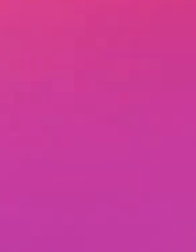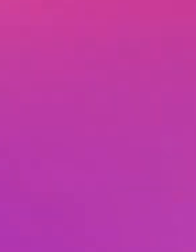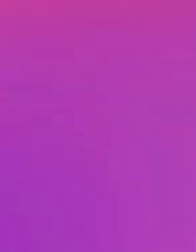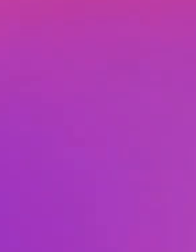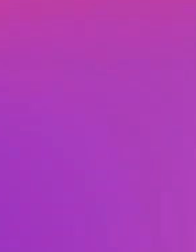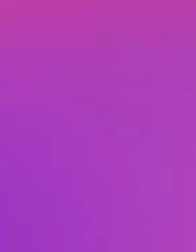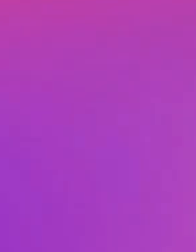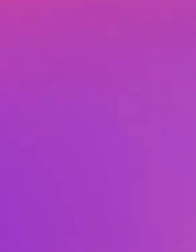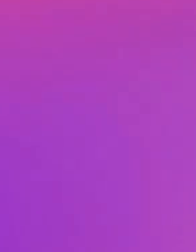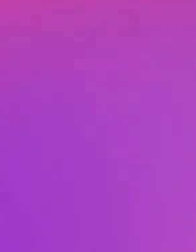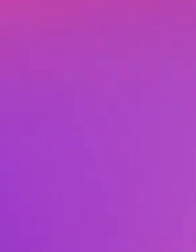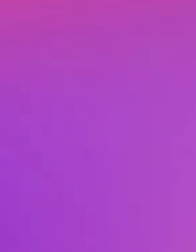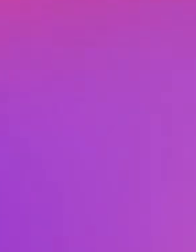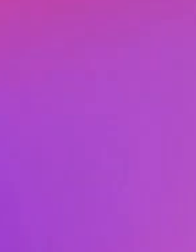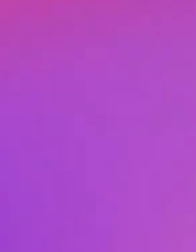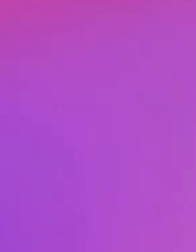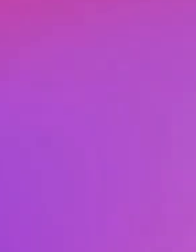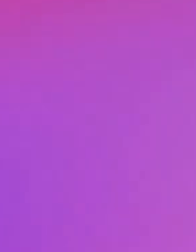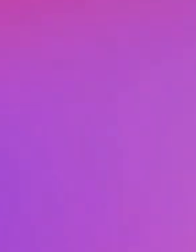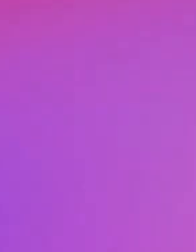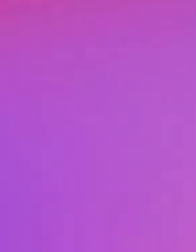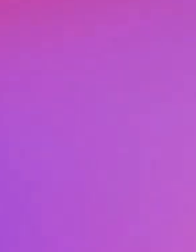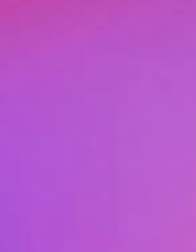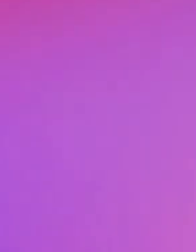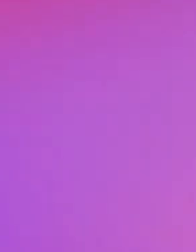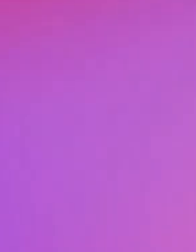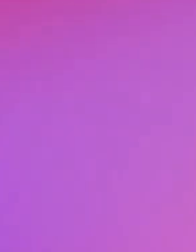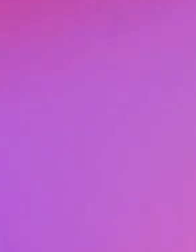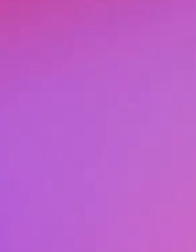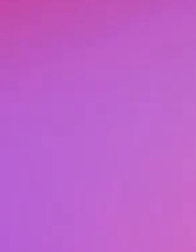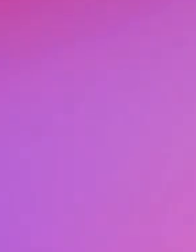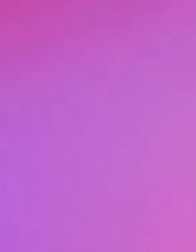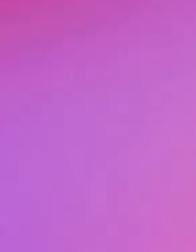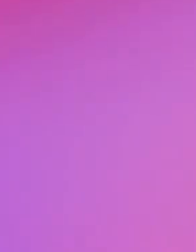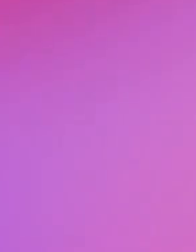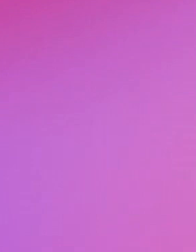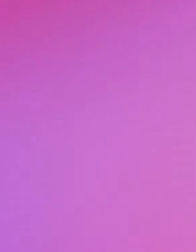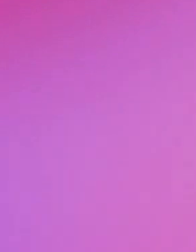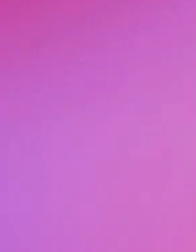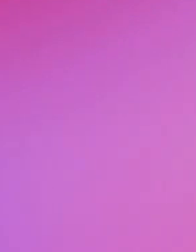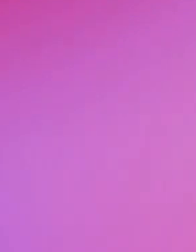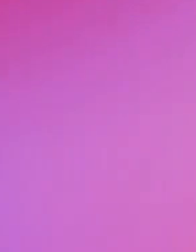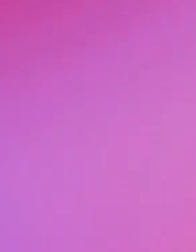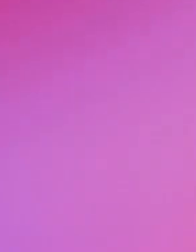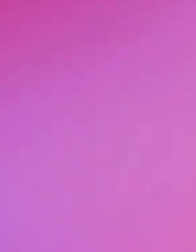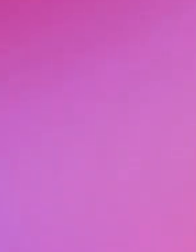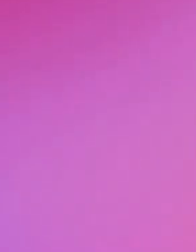conalitec.cep.gob.mx. Y recuerda que también cuentas con el sitio